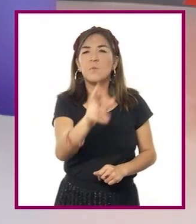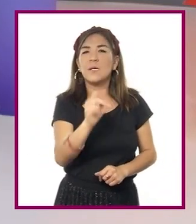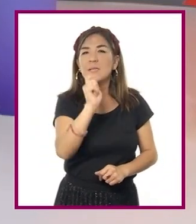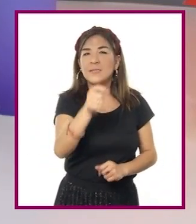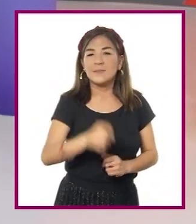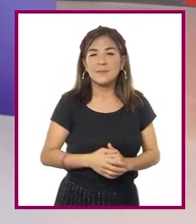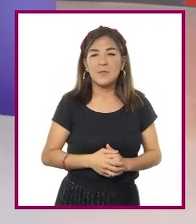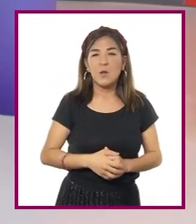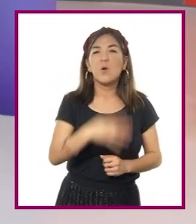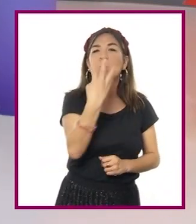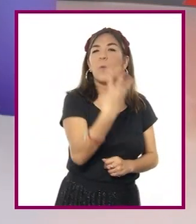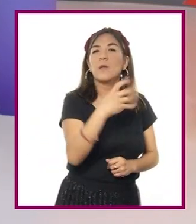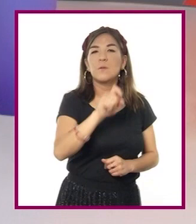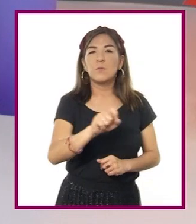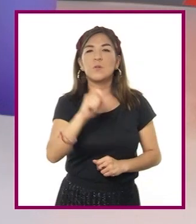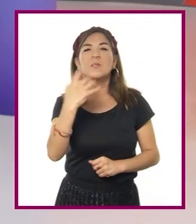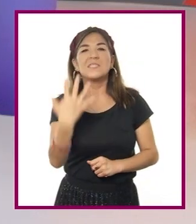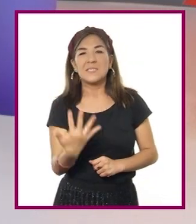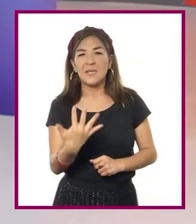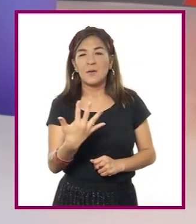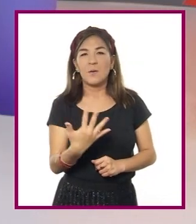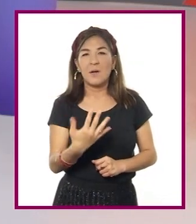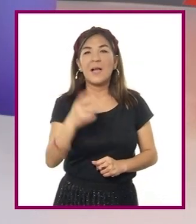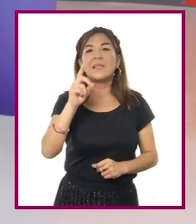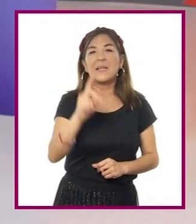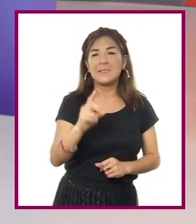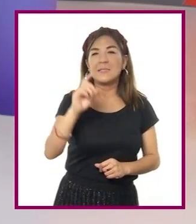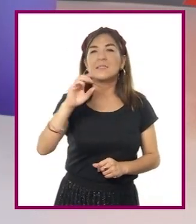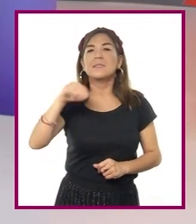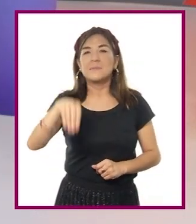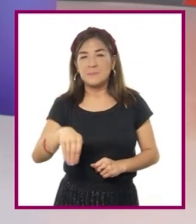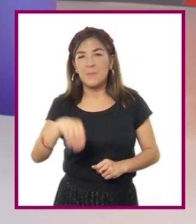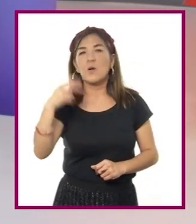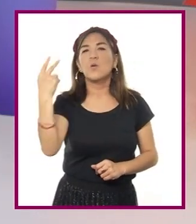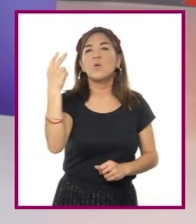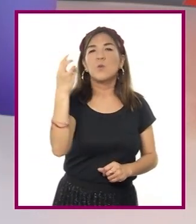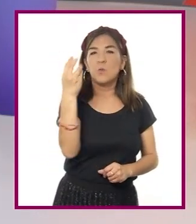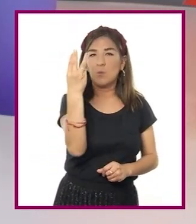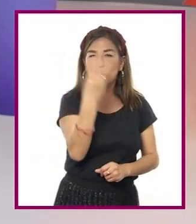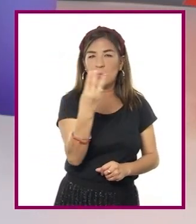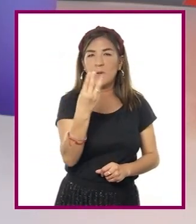es 4.5 decímetros cúbicos, que equivalen a